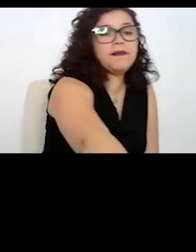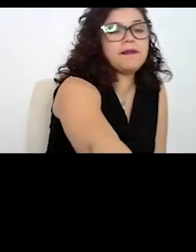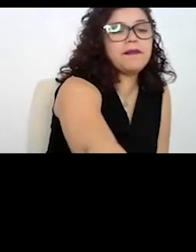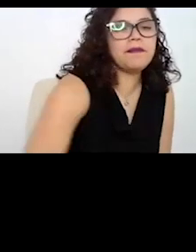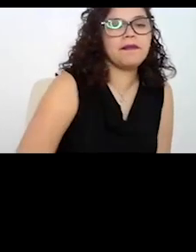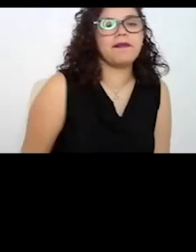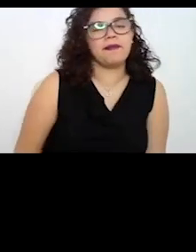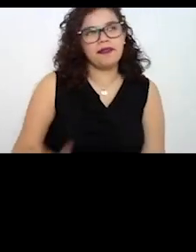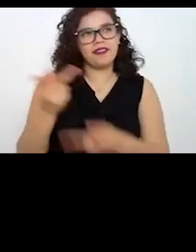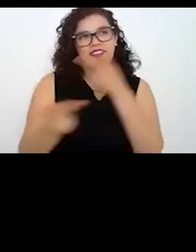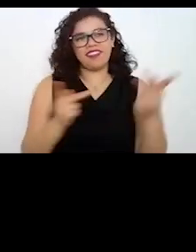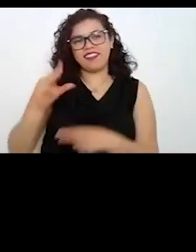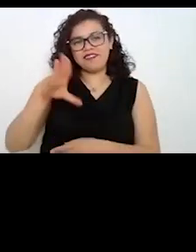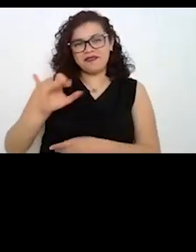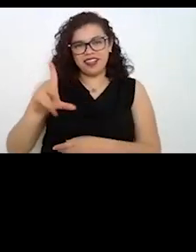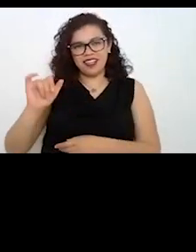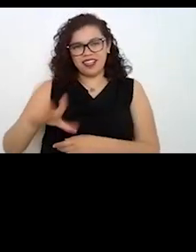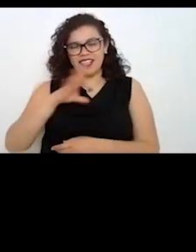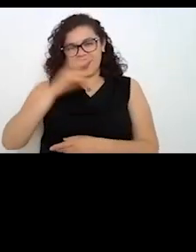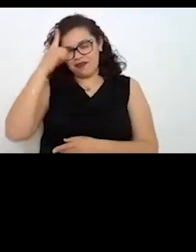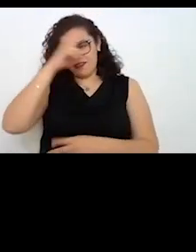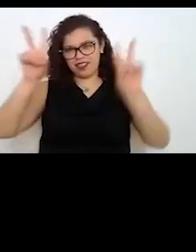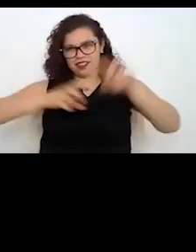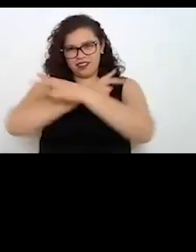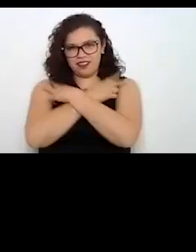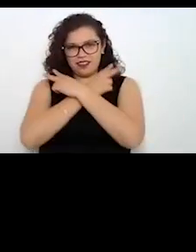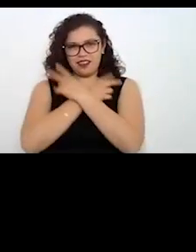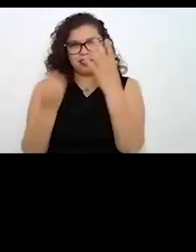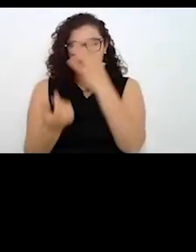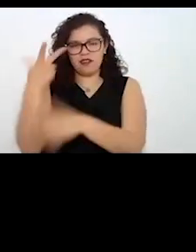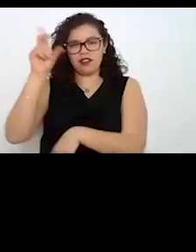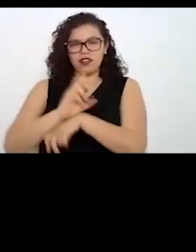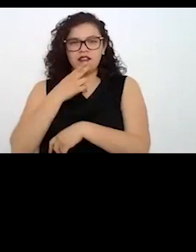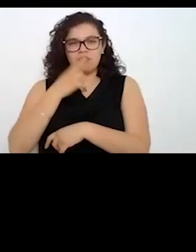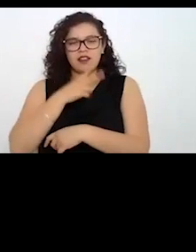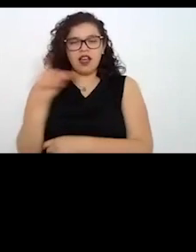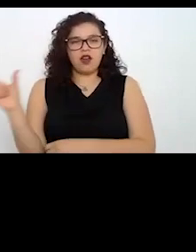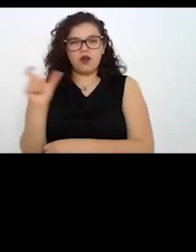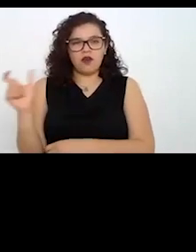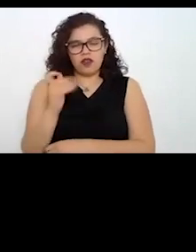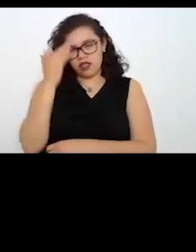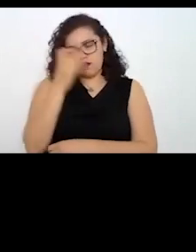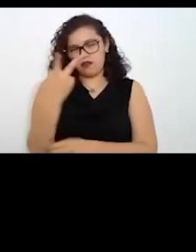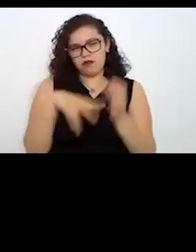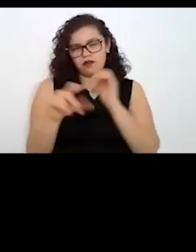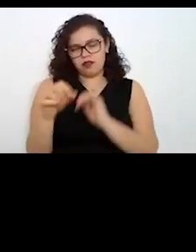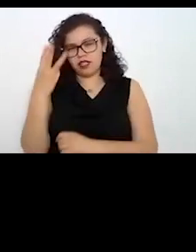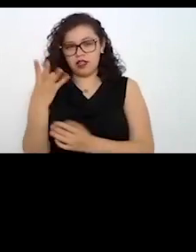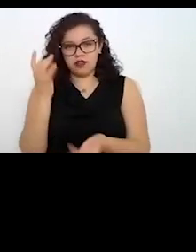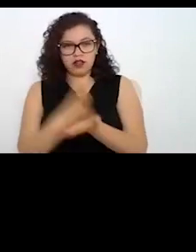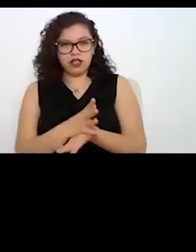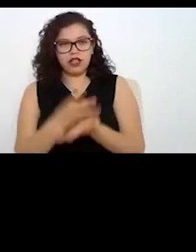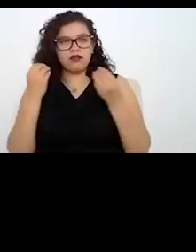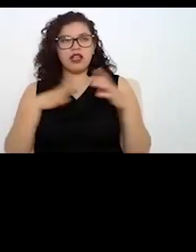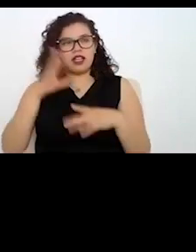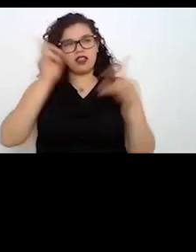La siguiente pregunta es de Marlene. En relación a las vacaciones, ¿los nuevos días son aplicables únicamente al periodo 2023? Muchos